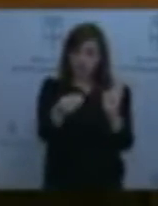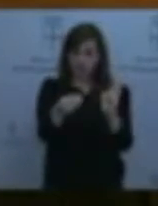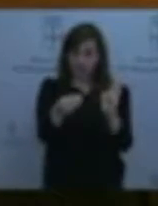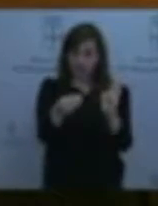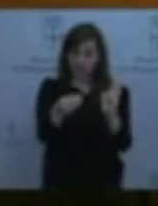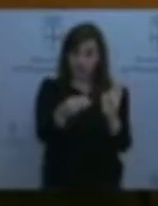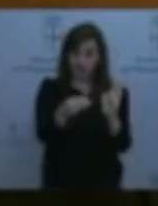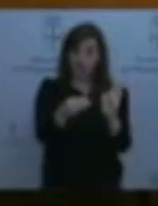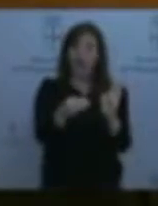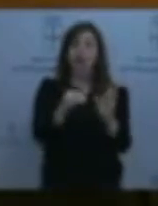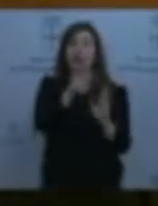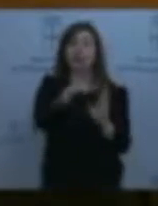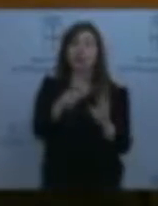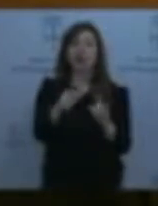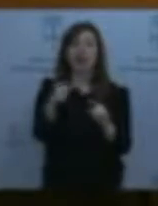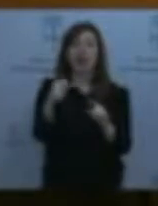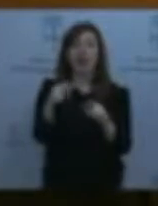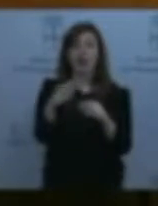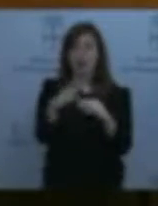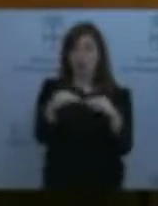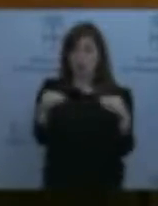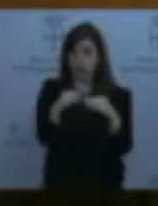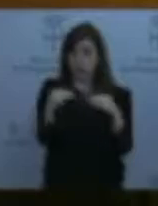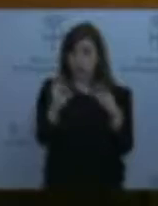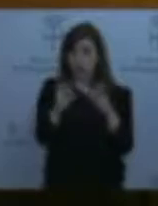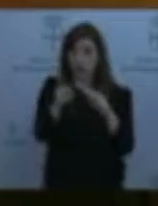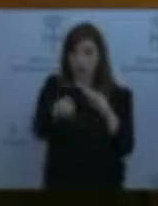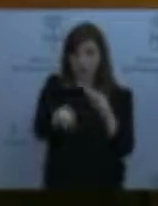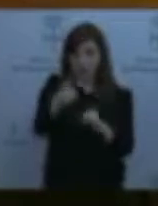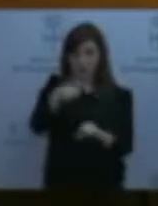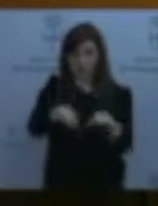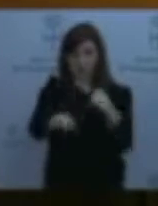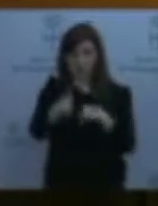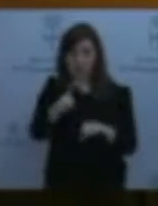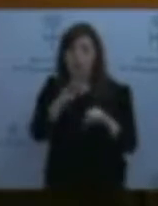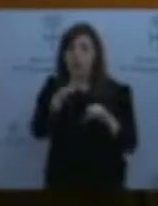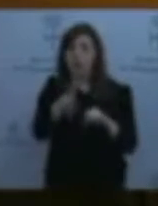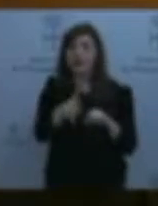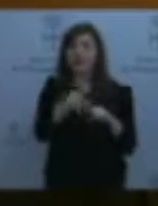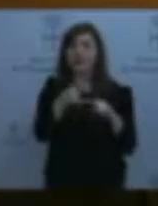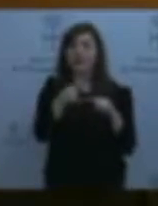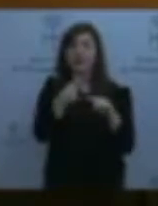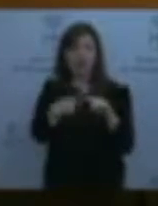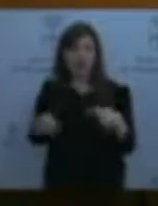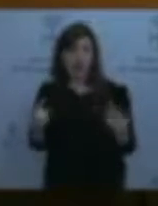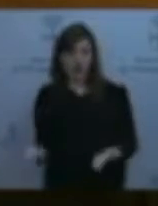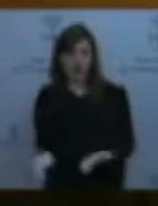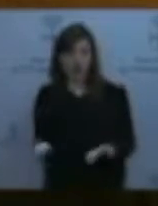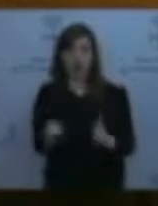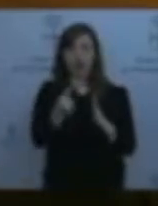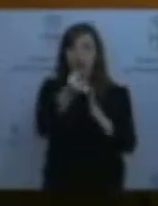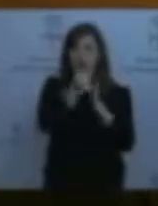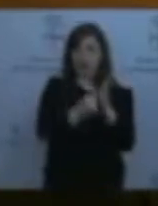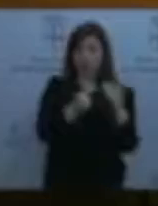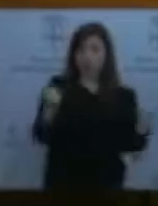del conjunto de pacientes que acaban de intervenirse dentro de un mes, ¿no? Porque la diferencia entre los datos que